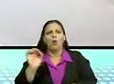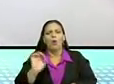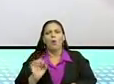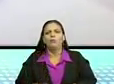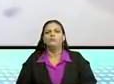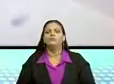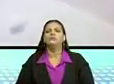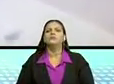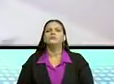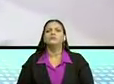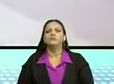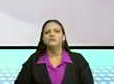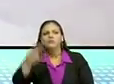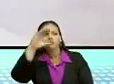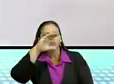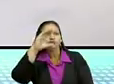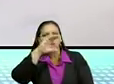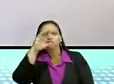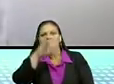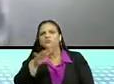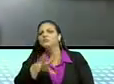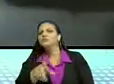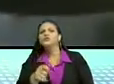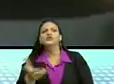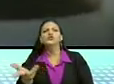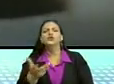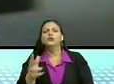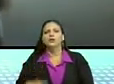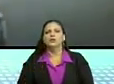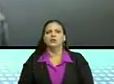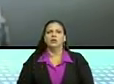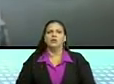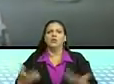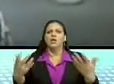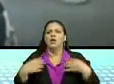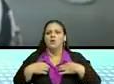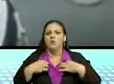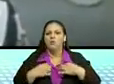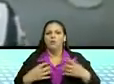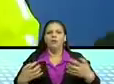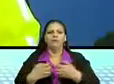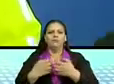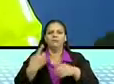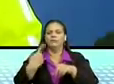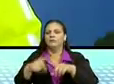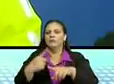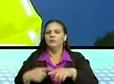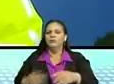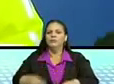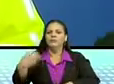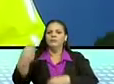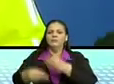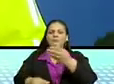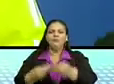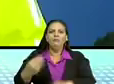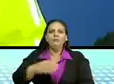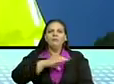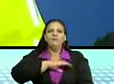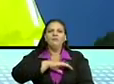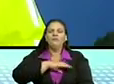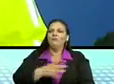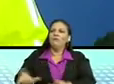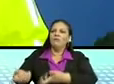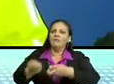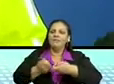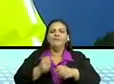su equipo, armas de dotación, uniformes y todo lo que les permita hacer su trabajo. Exactamente, que es lo más valioso,